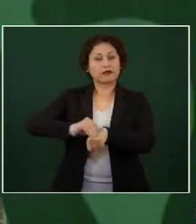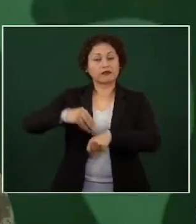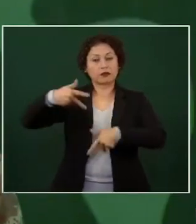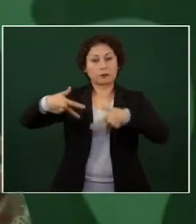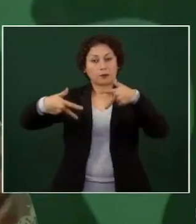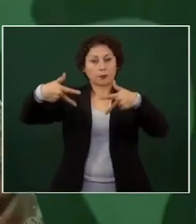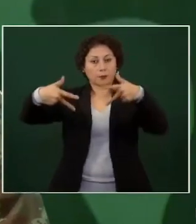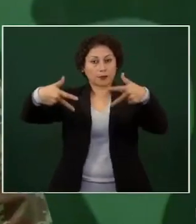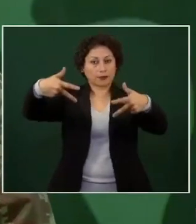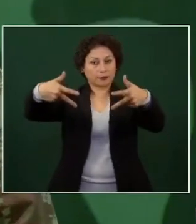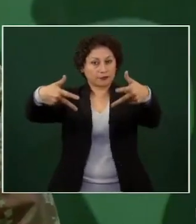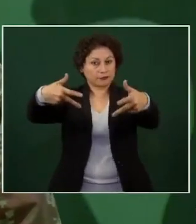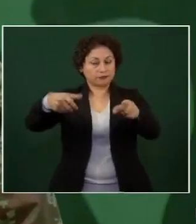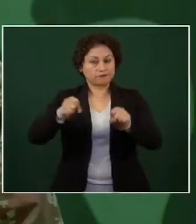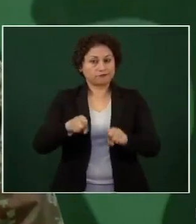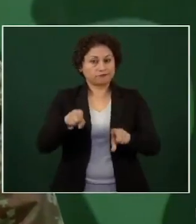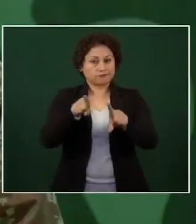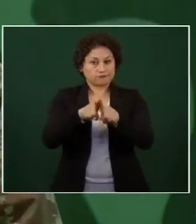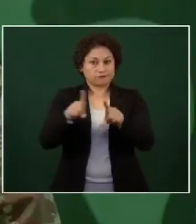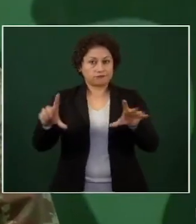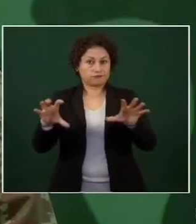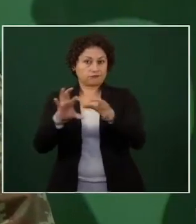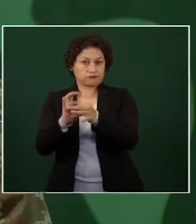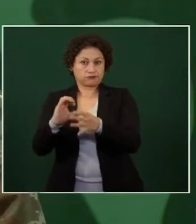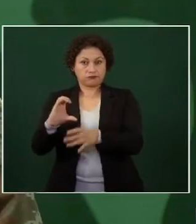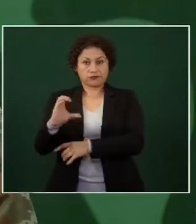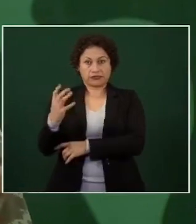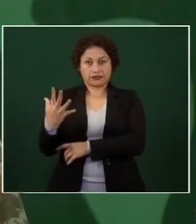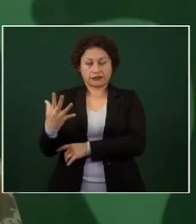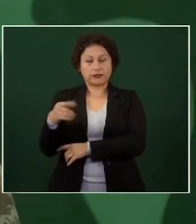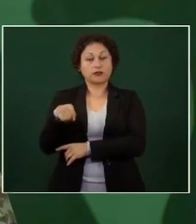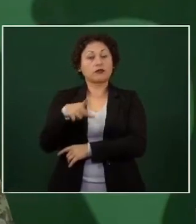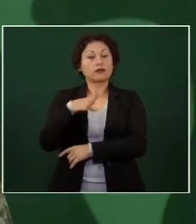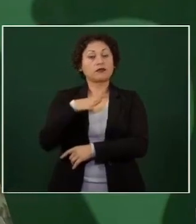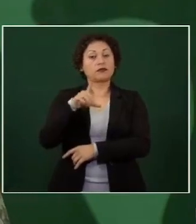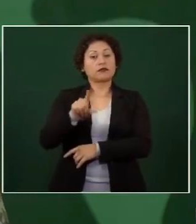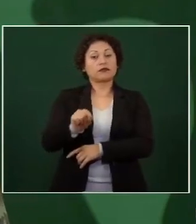y funcionando a través de su C5, tiene